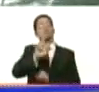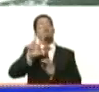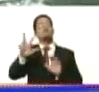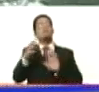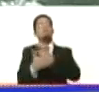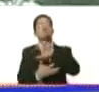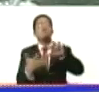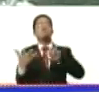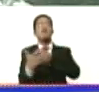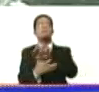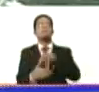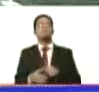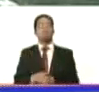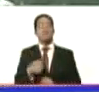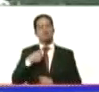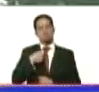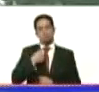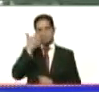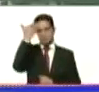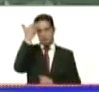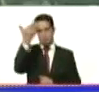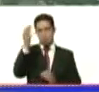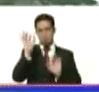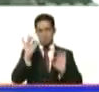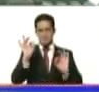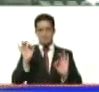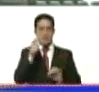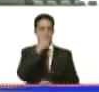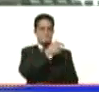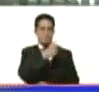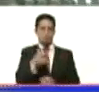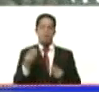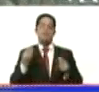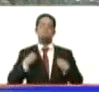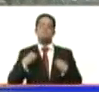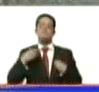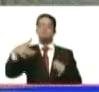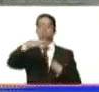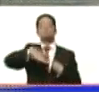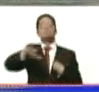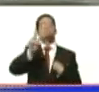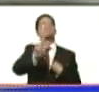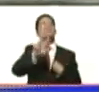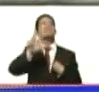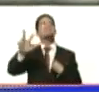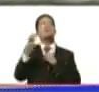Quiero darle un saludo muy especial a todos los vecinos y vecinas del 23 de enero